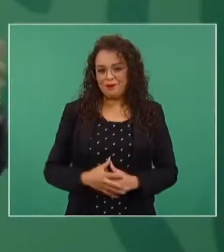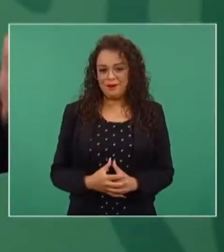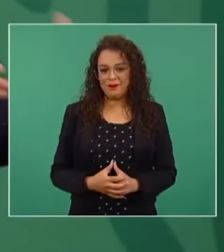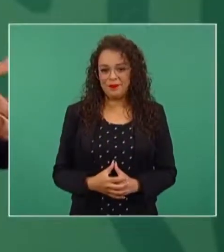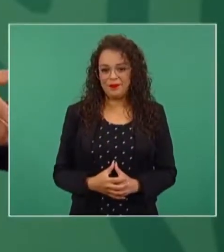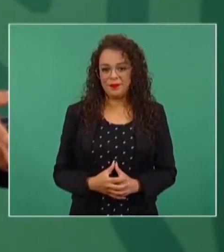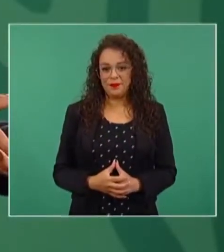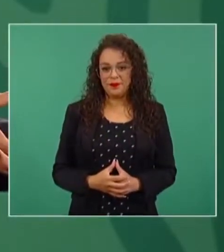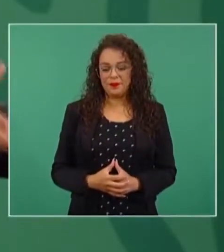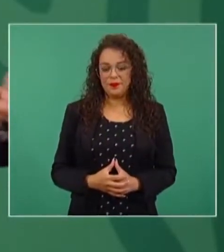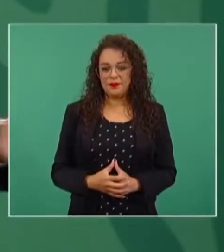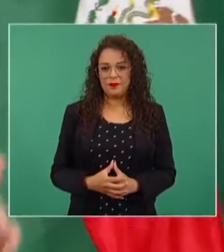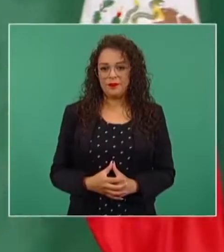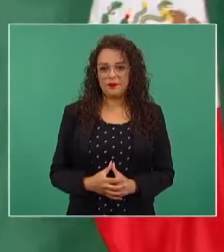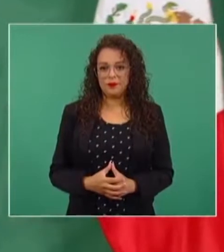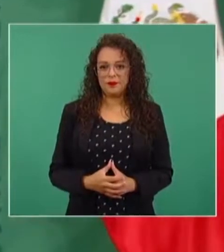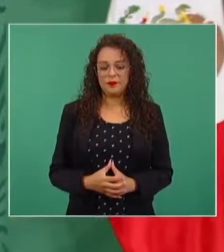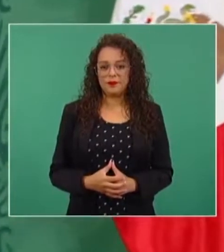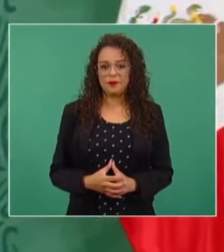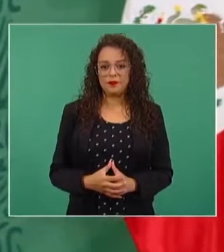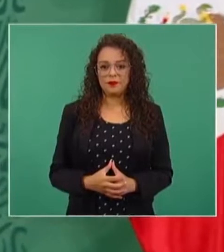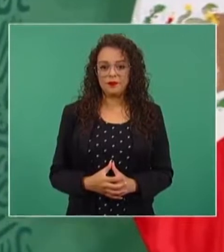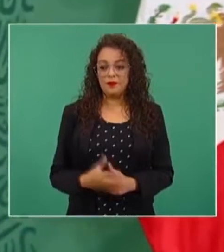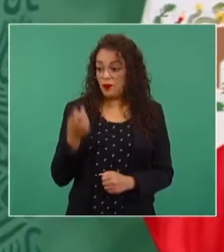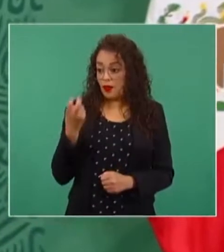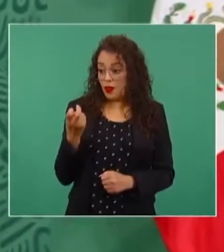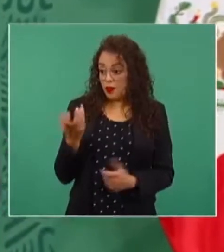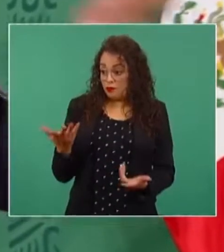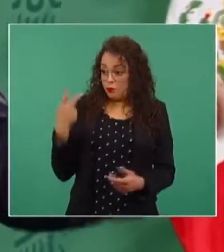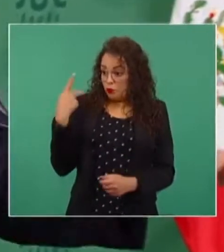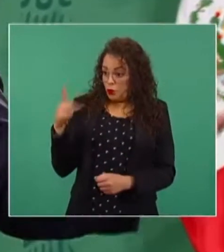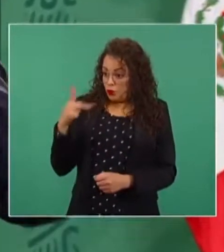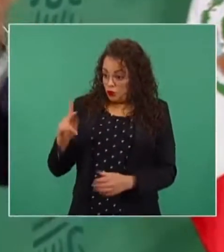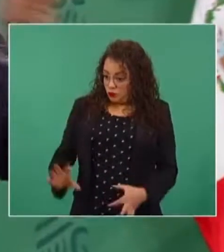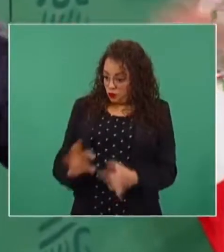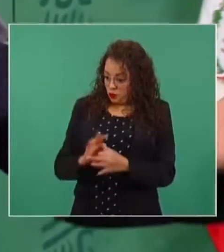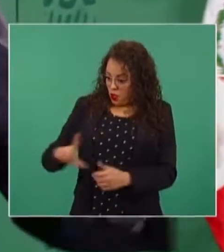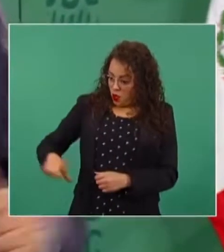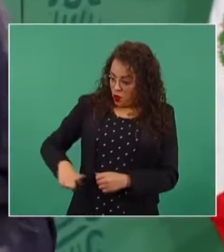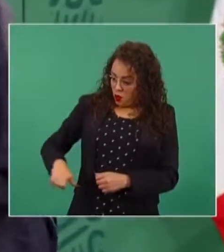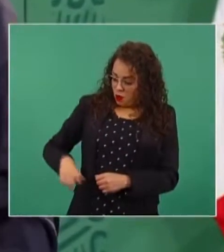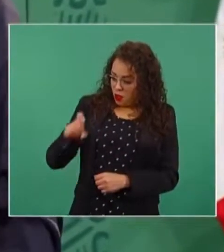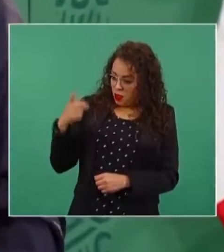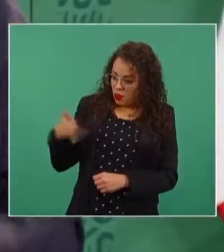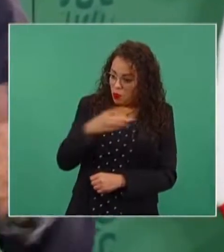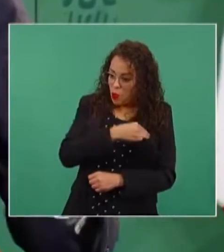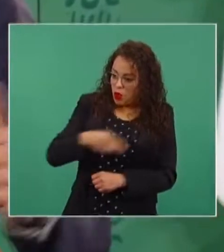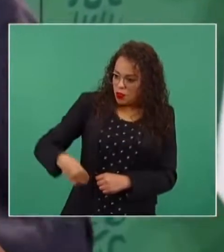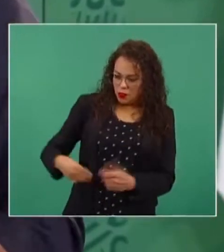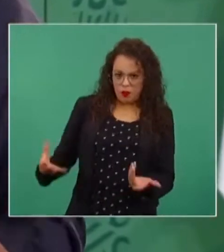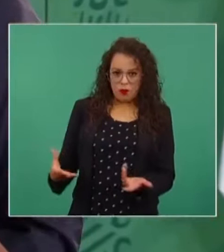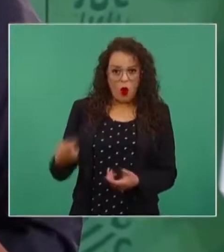Si eso es un asunto del gobierno municipal, ¿cómo el gobierno federal se va a